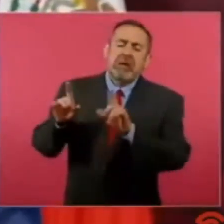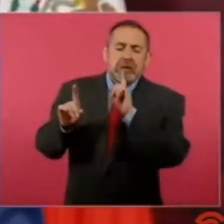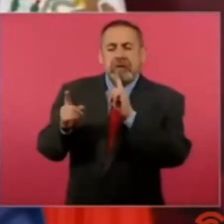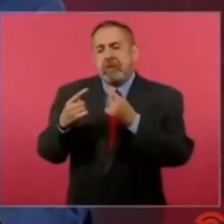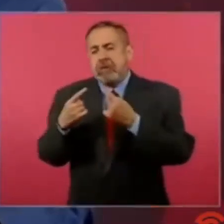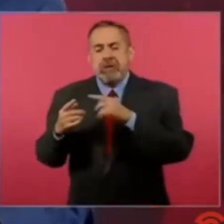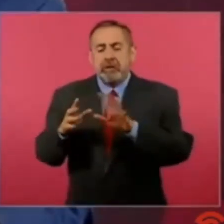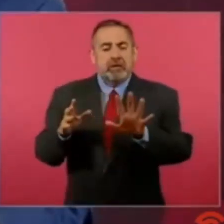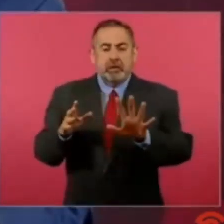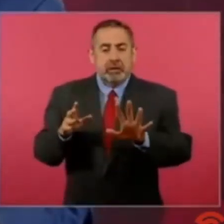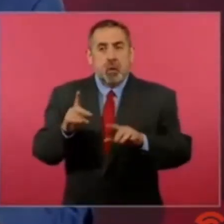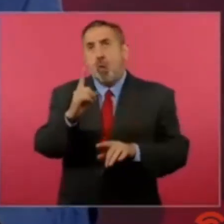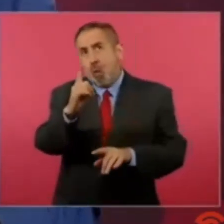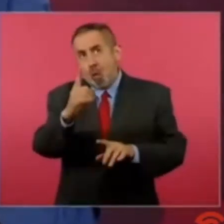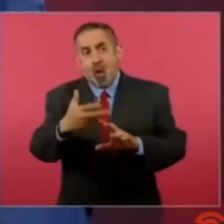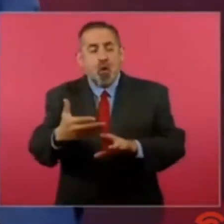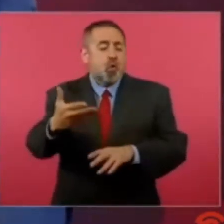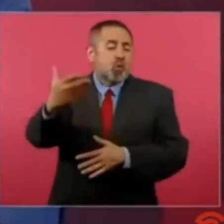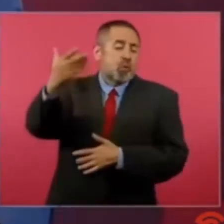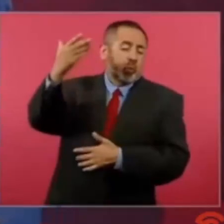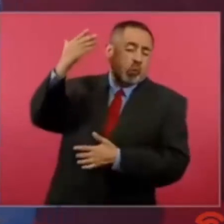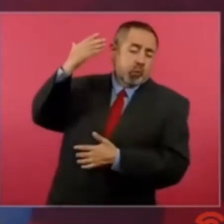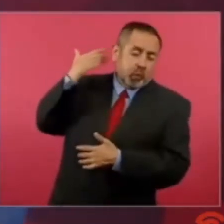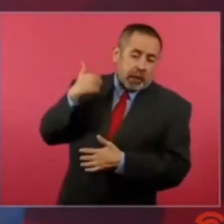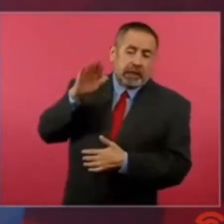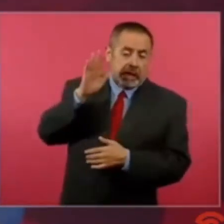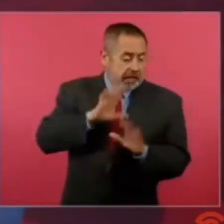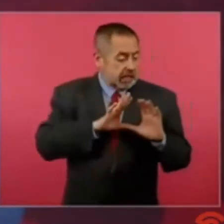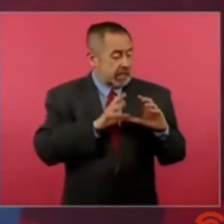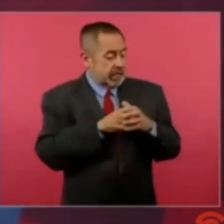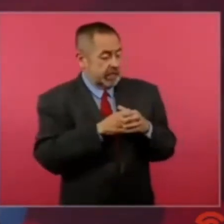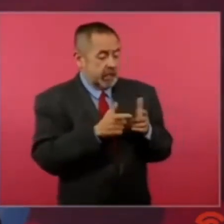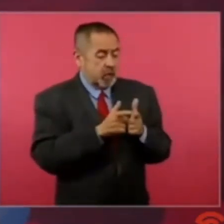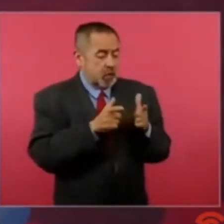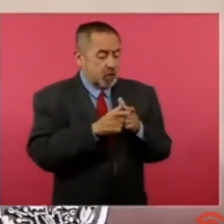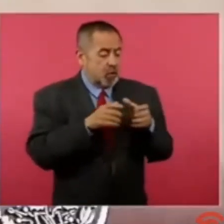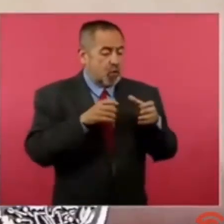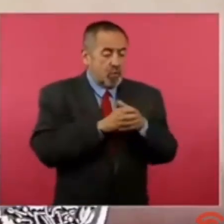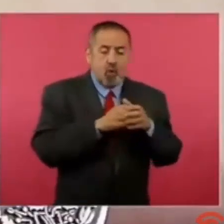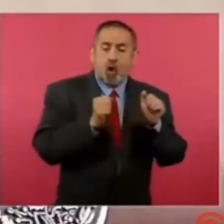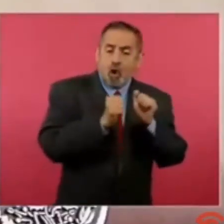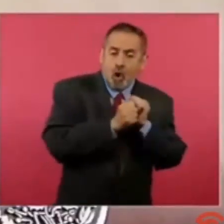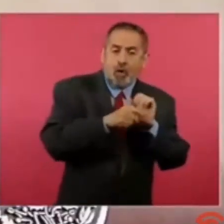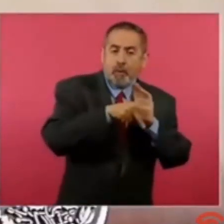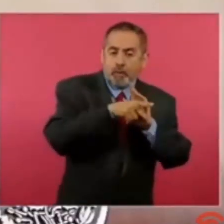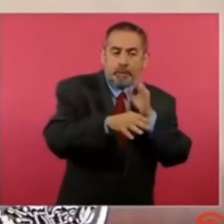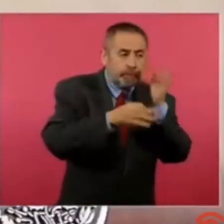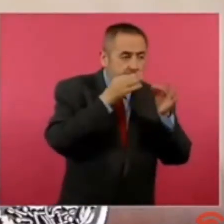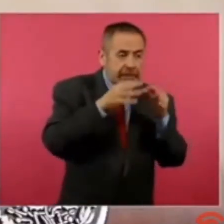en que la oligarquía y la prensa